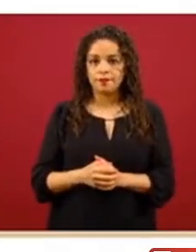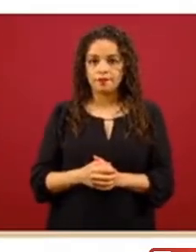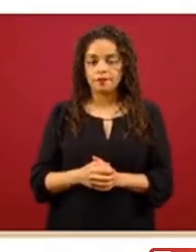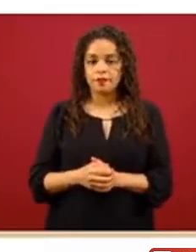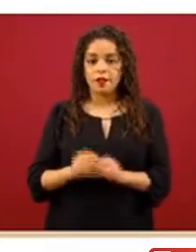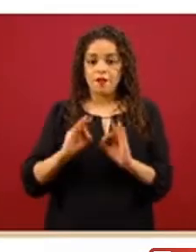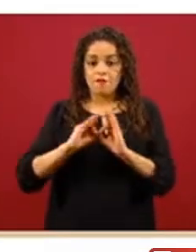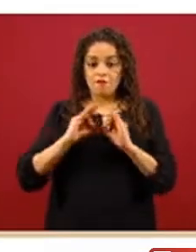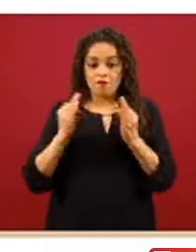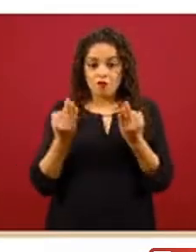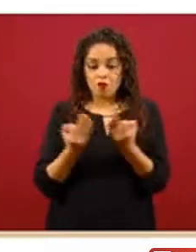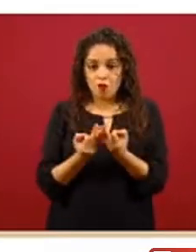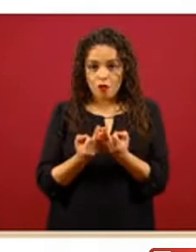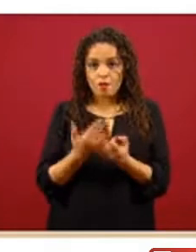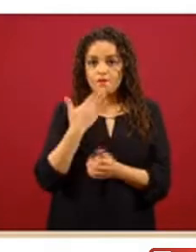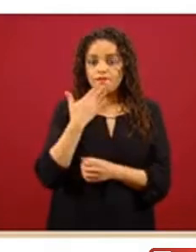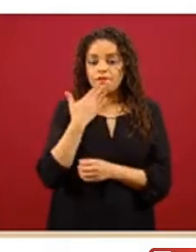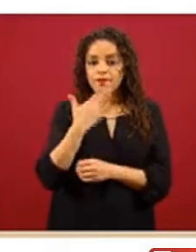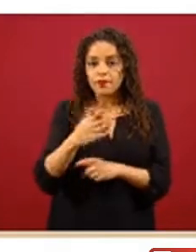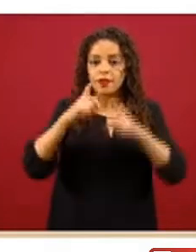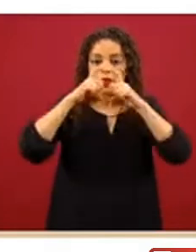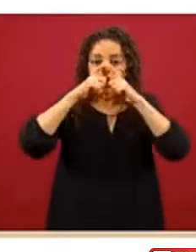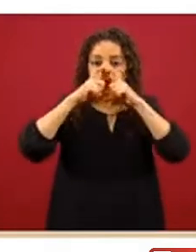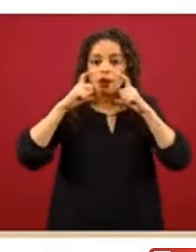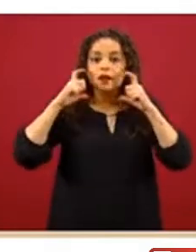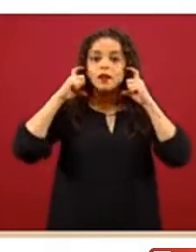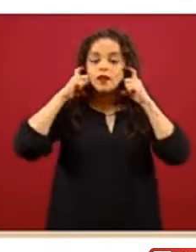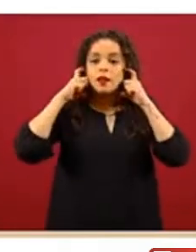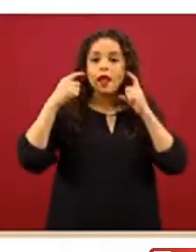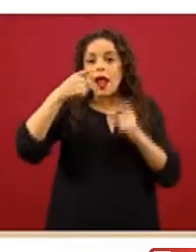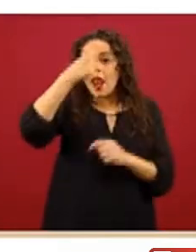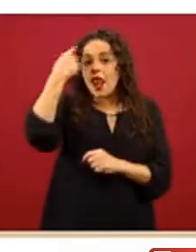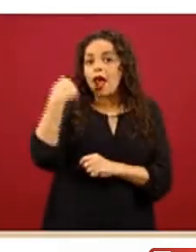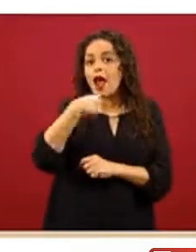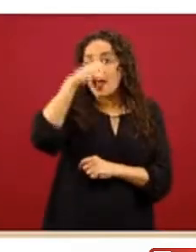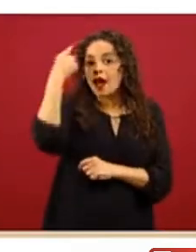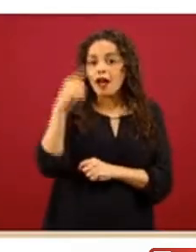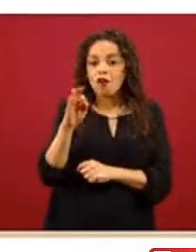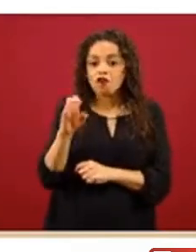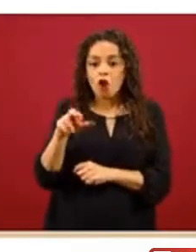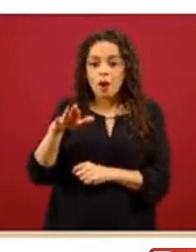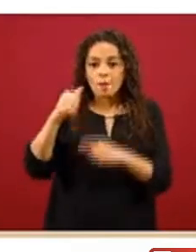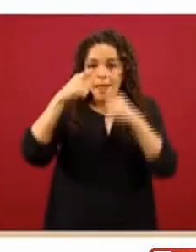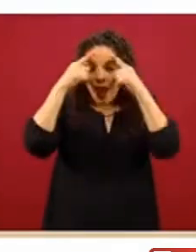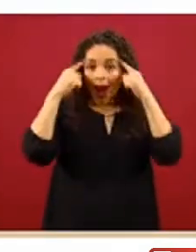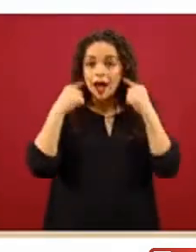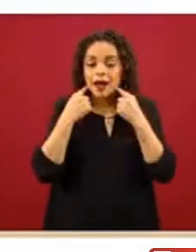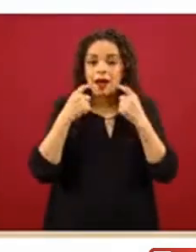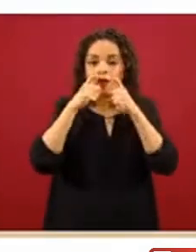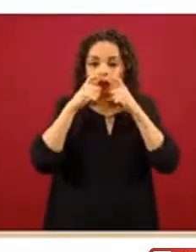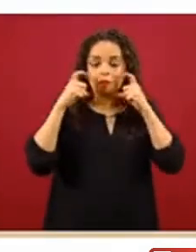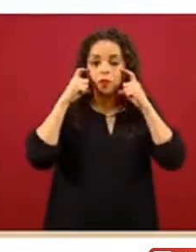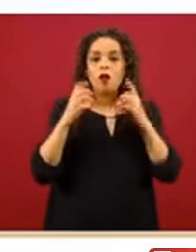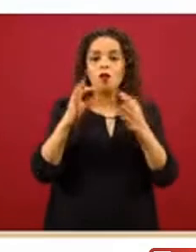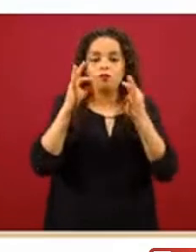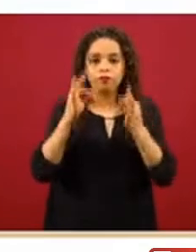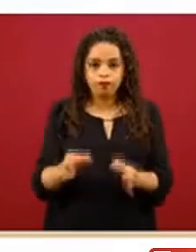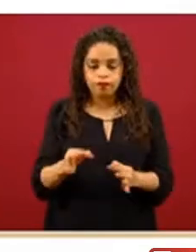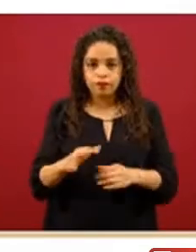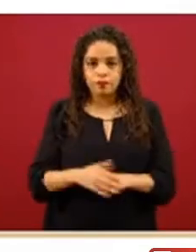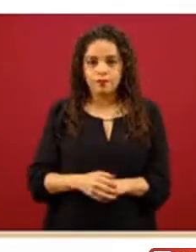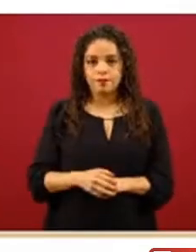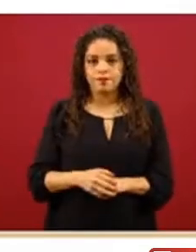forma que se adapte bien a la forma de la cara, ajuste nasal para aquellos cubrebocas que se están utilizando en la